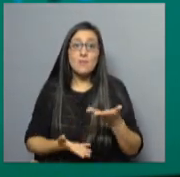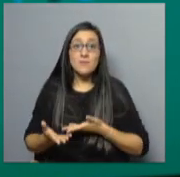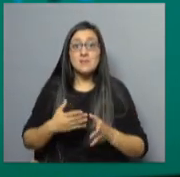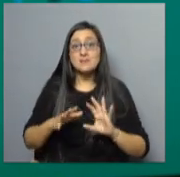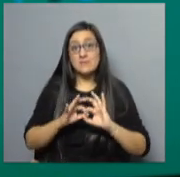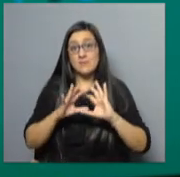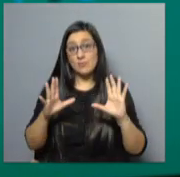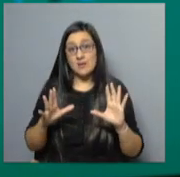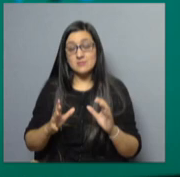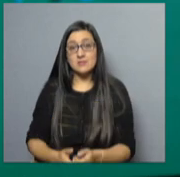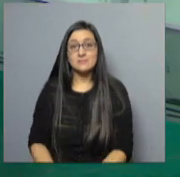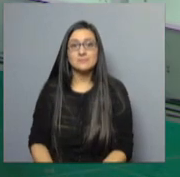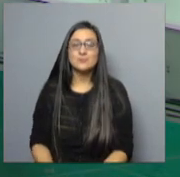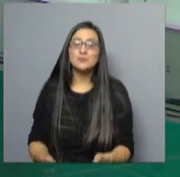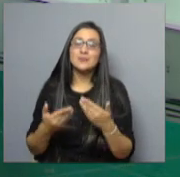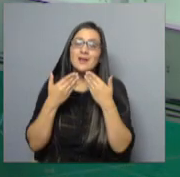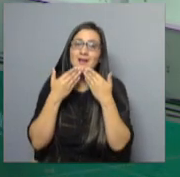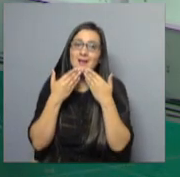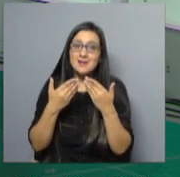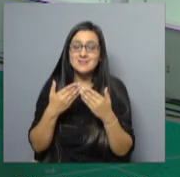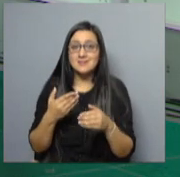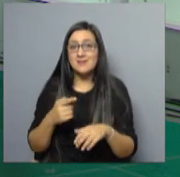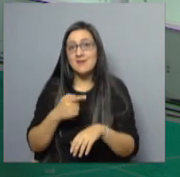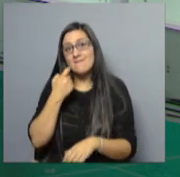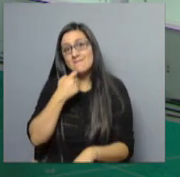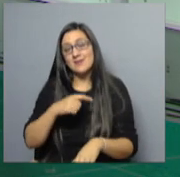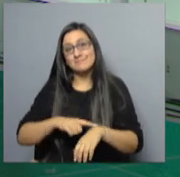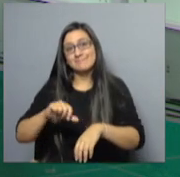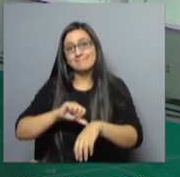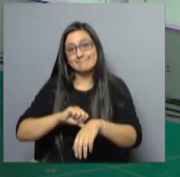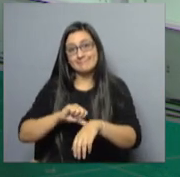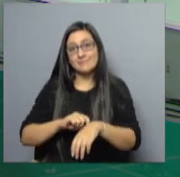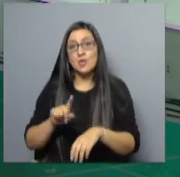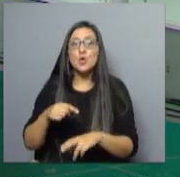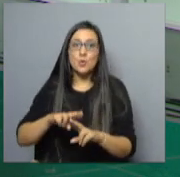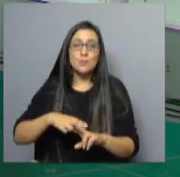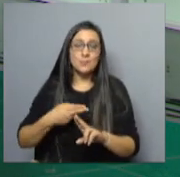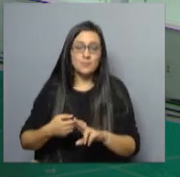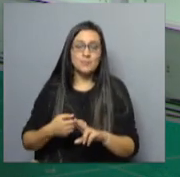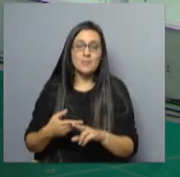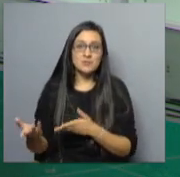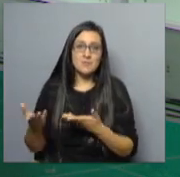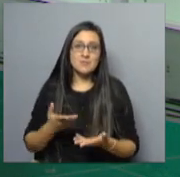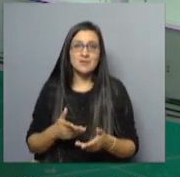democrática rafael paternáin gracias nos quedó corto el tiempo pero bueno con mucho gusto y mucha suerte de nuevo gracias